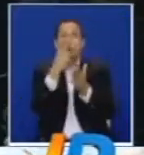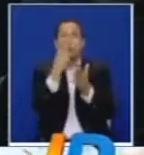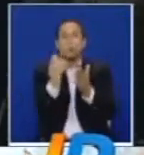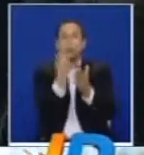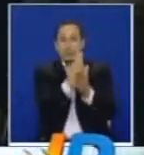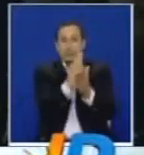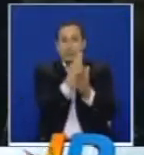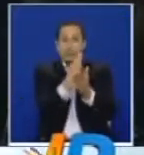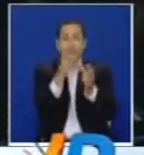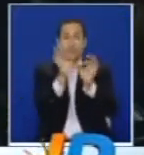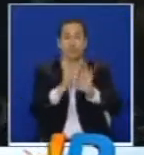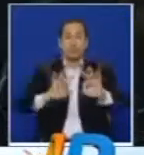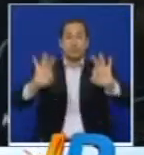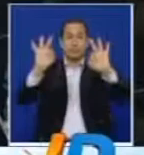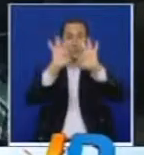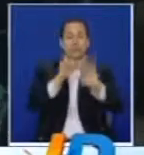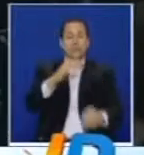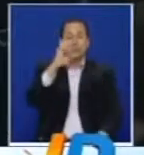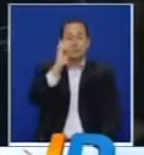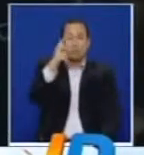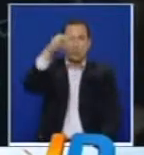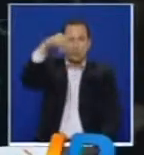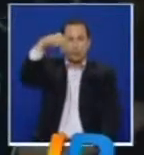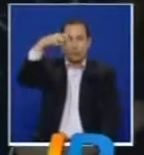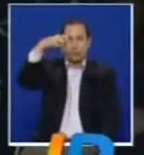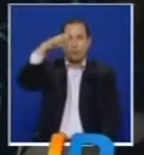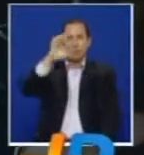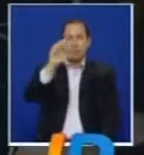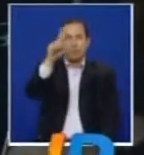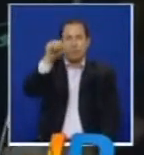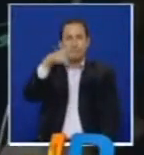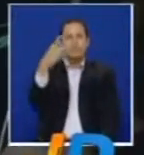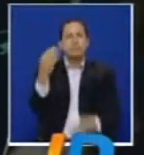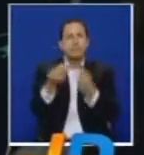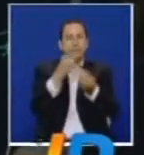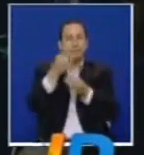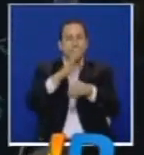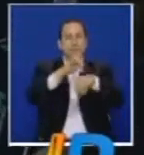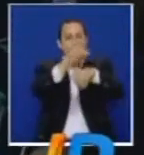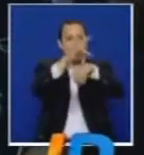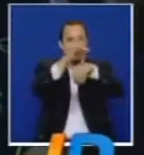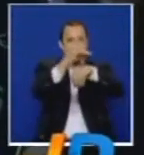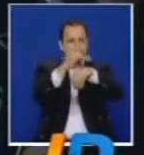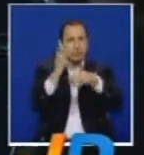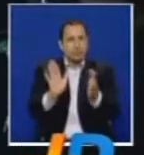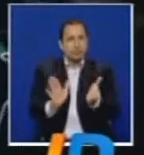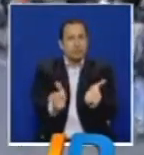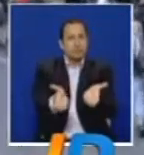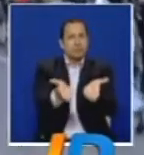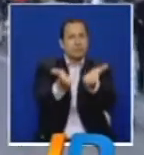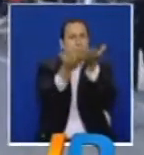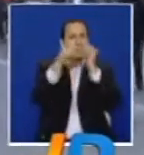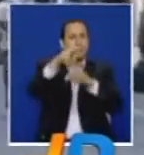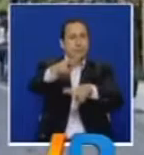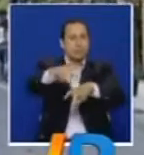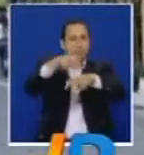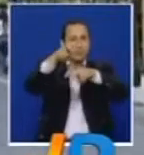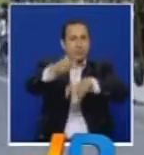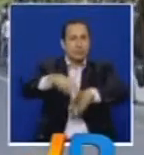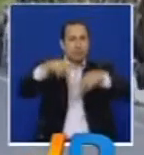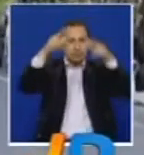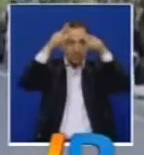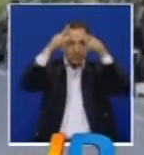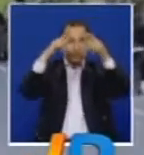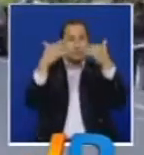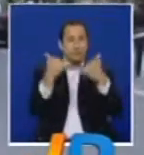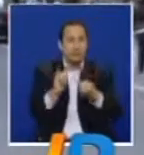se expida un documento COMPES destinado a promover el desarrollo agropecuario en nuestra región. En la vía panamericana aún